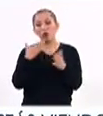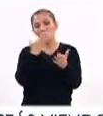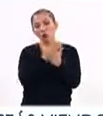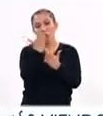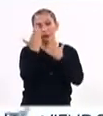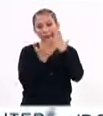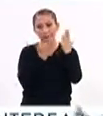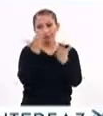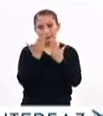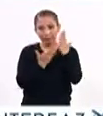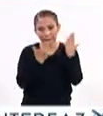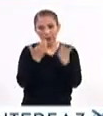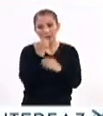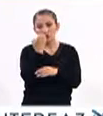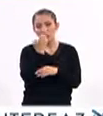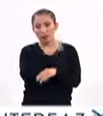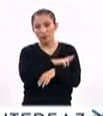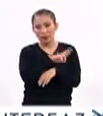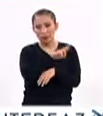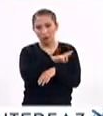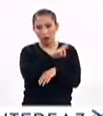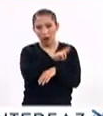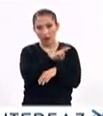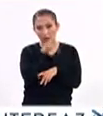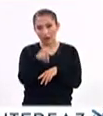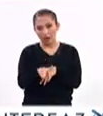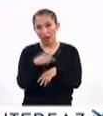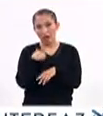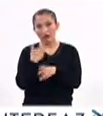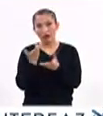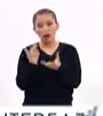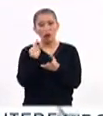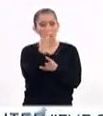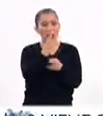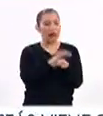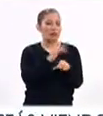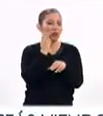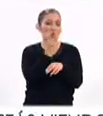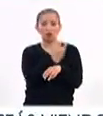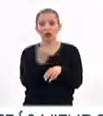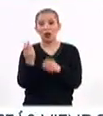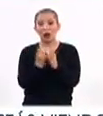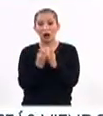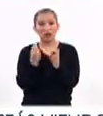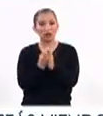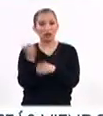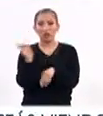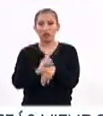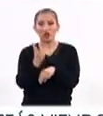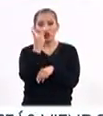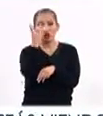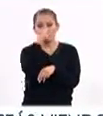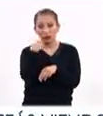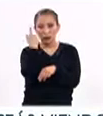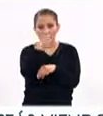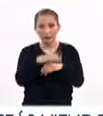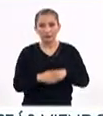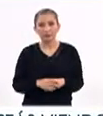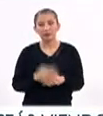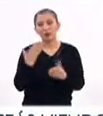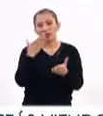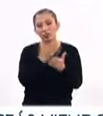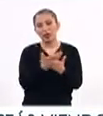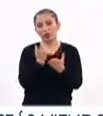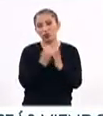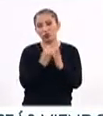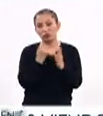metí a estudiar en una escuela particular. En realidad íbamos nomás una amiga y yo a las clases todos los días, 2 horas. Nos